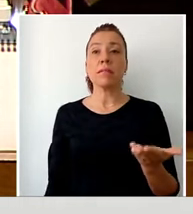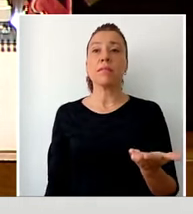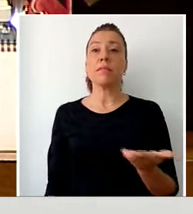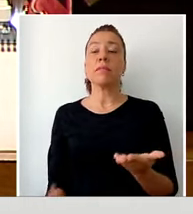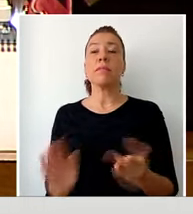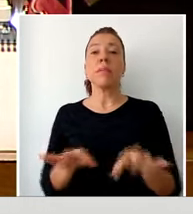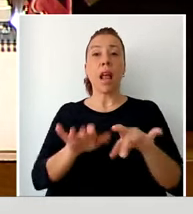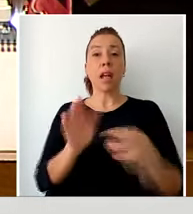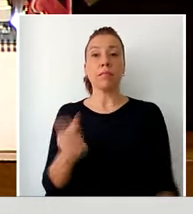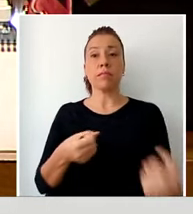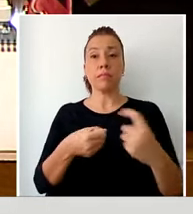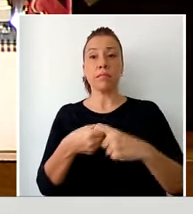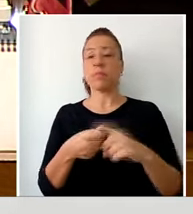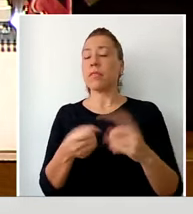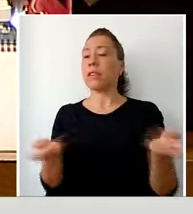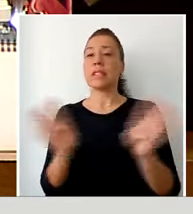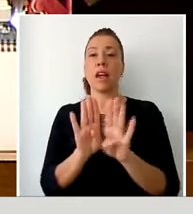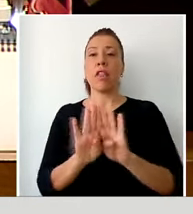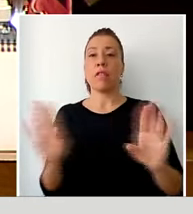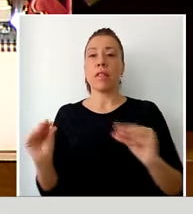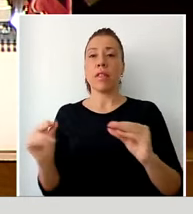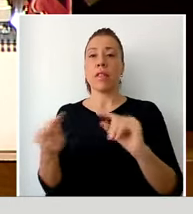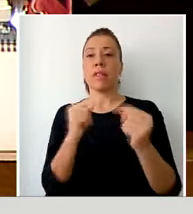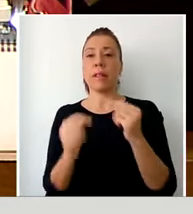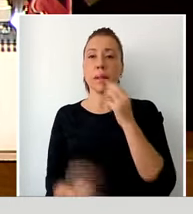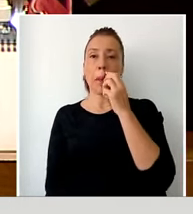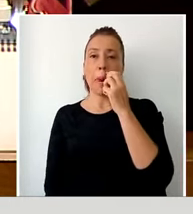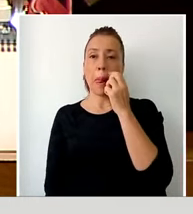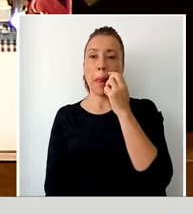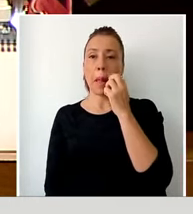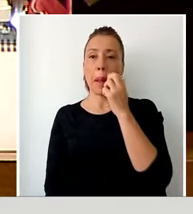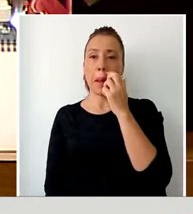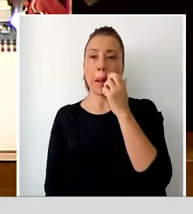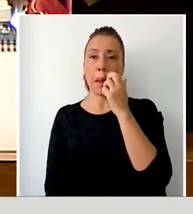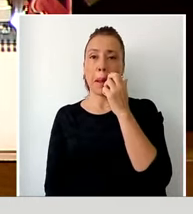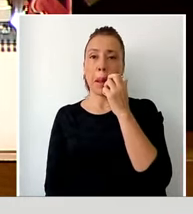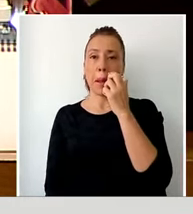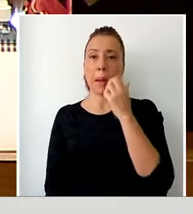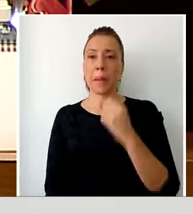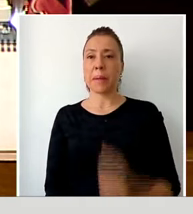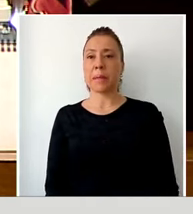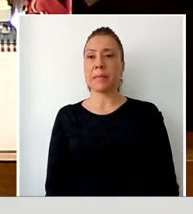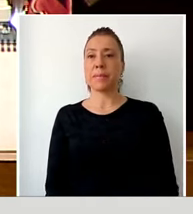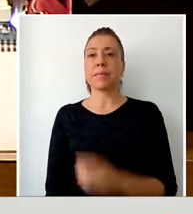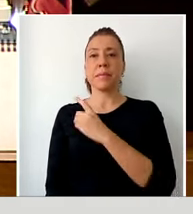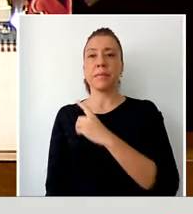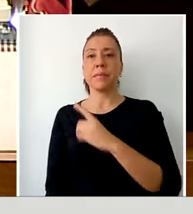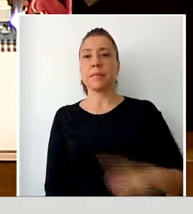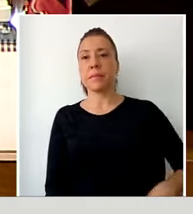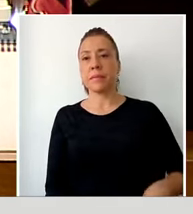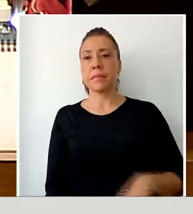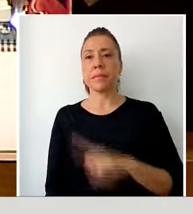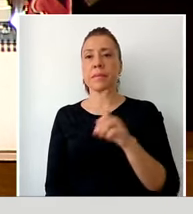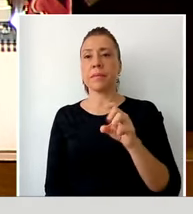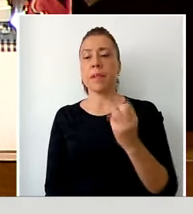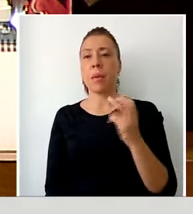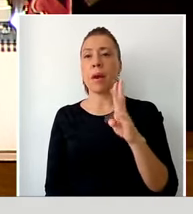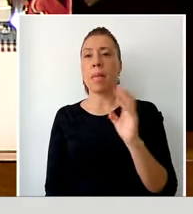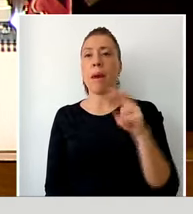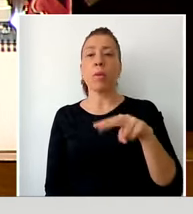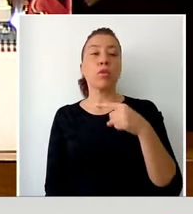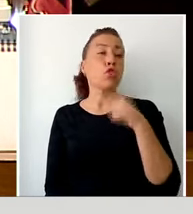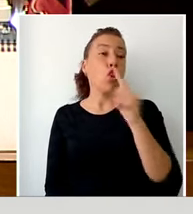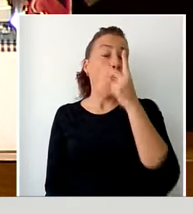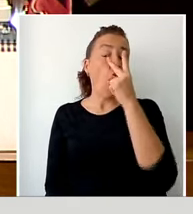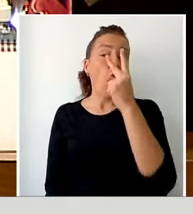cerrado el debate entonces quién diputados Discúlpeme no lo vi tiene